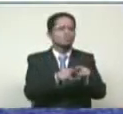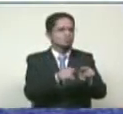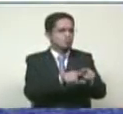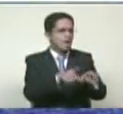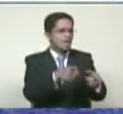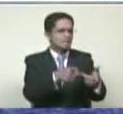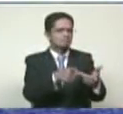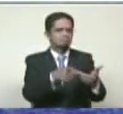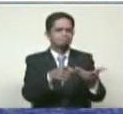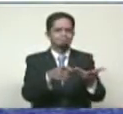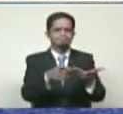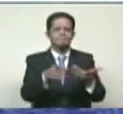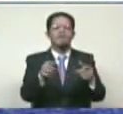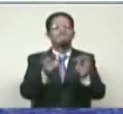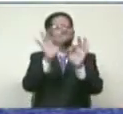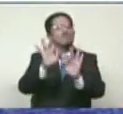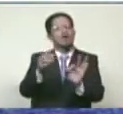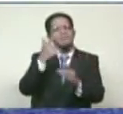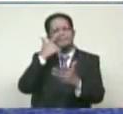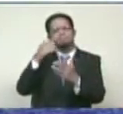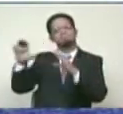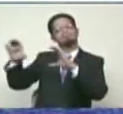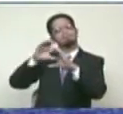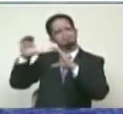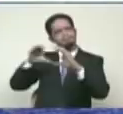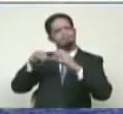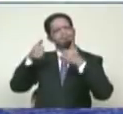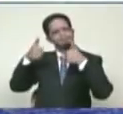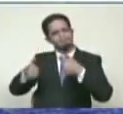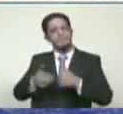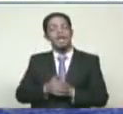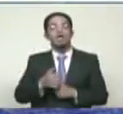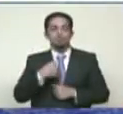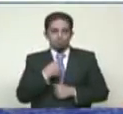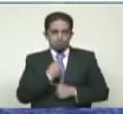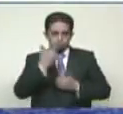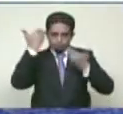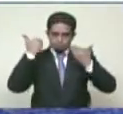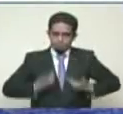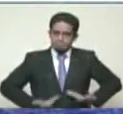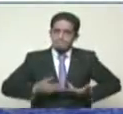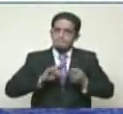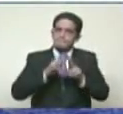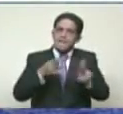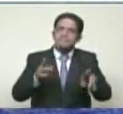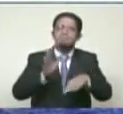superar las diferencias. Yo soy un hombre esencialmente de paz, porque lo que